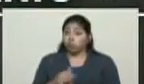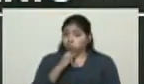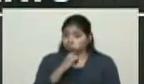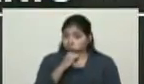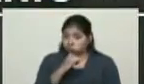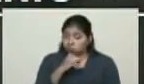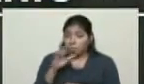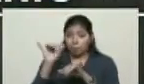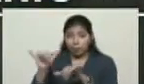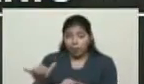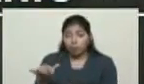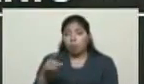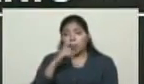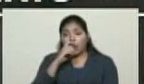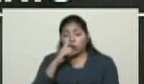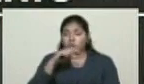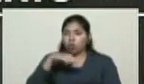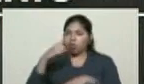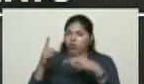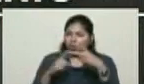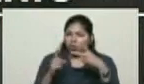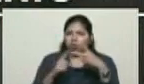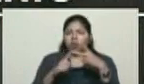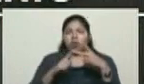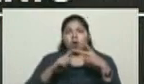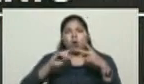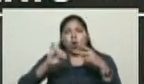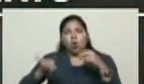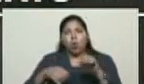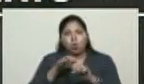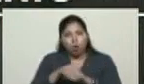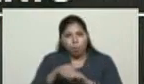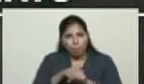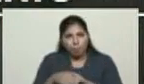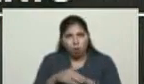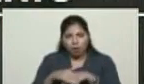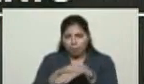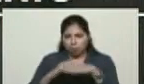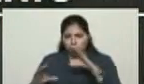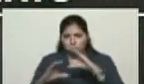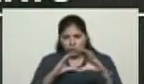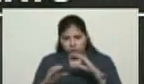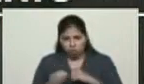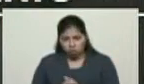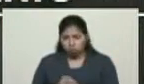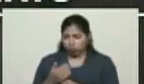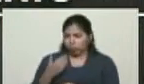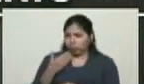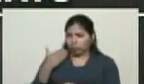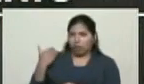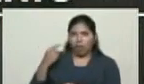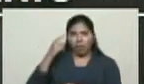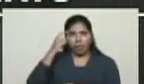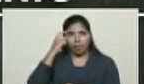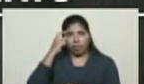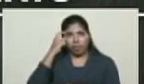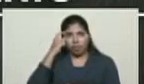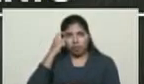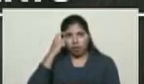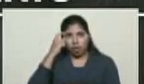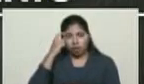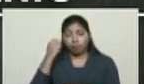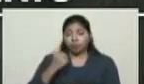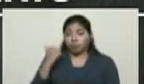Rodríguez, en días pasados sobre el entrenamiento de fuerzas paramilitares en Colombia y el intento de golpe de